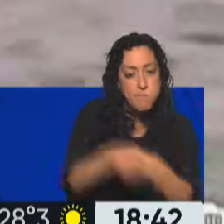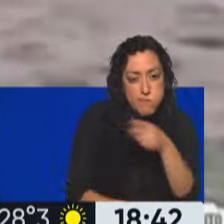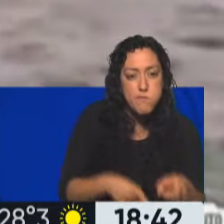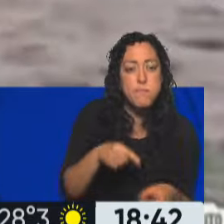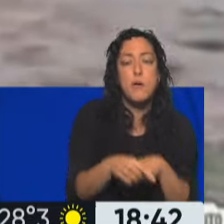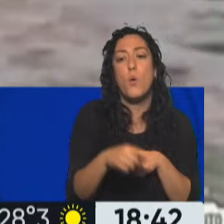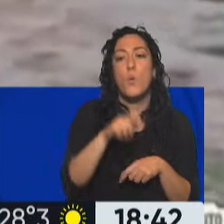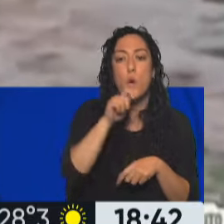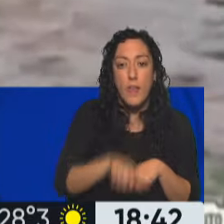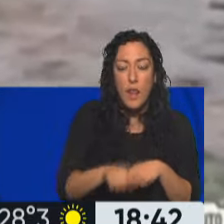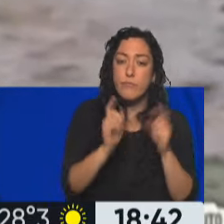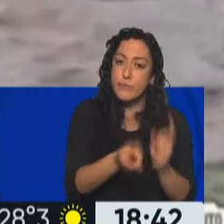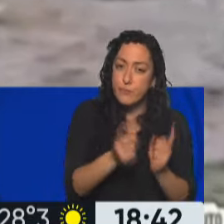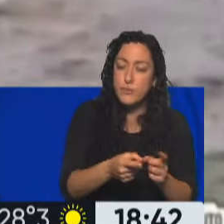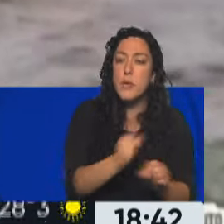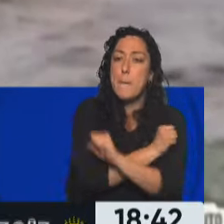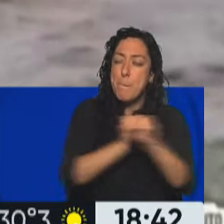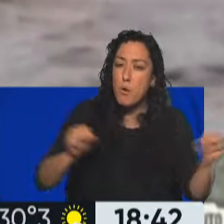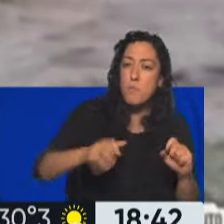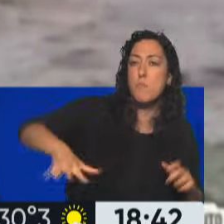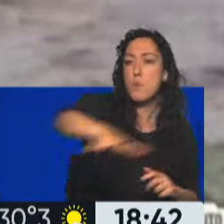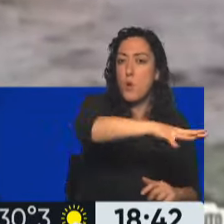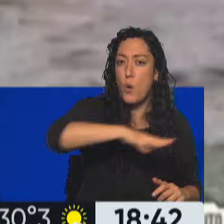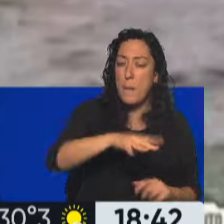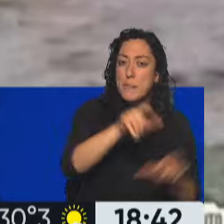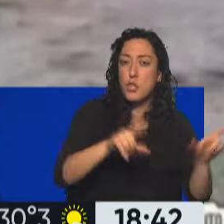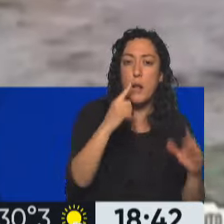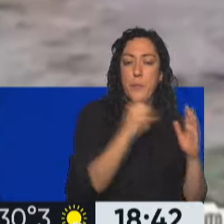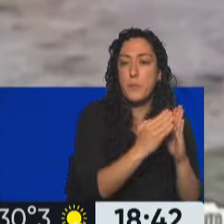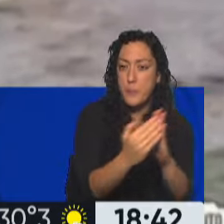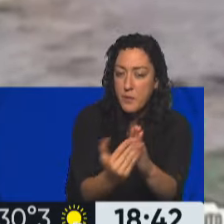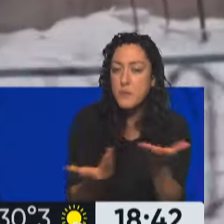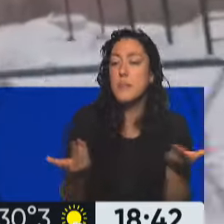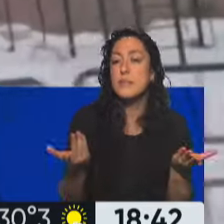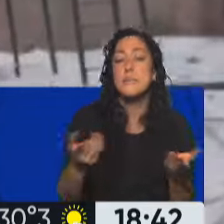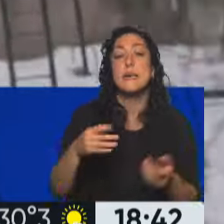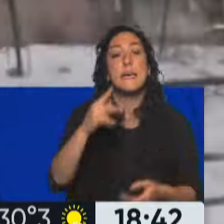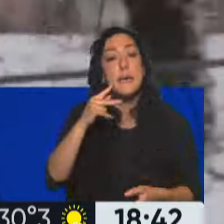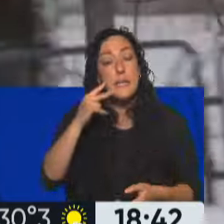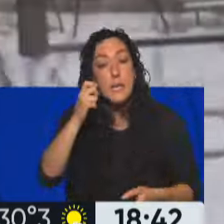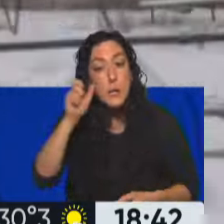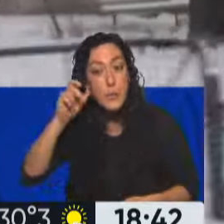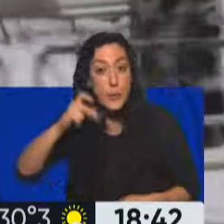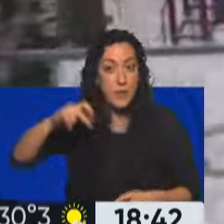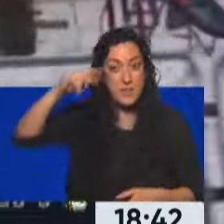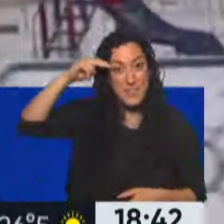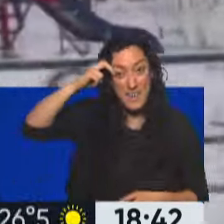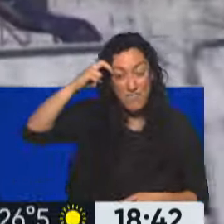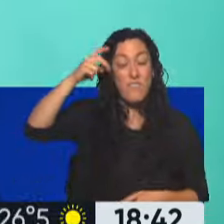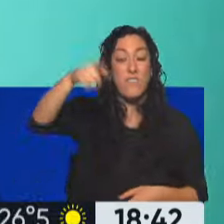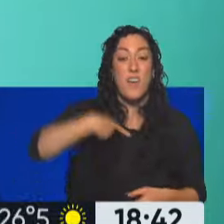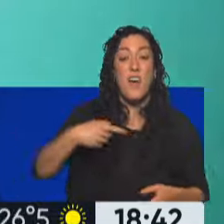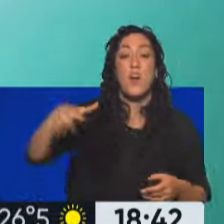Además, continuó bombardeando zonas residenciales en todo el país invadido, mientras Kiev atacó con drones la base aérea